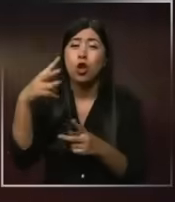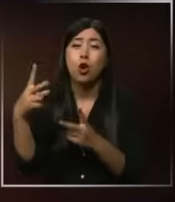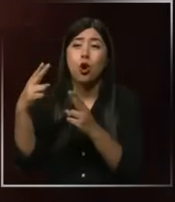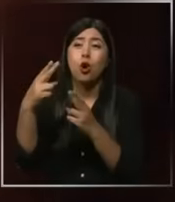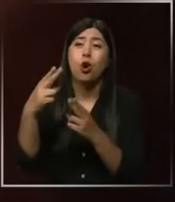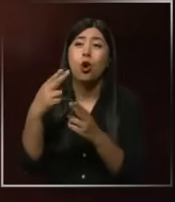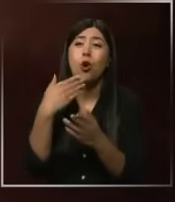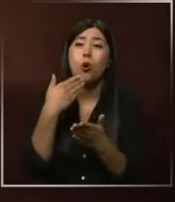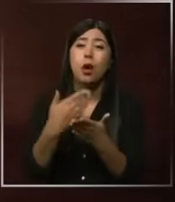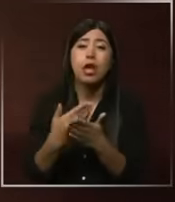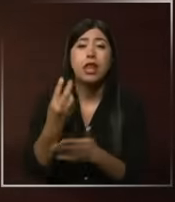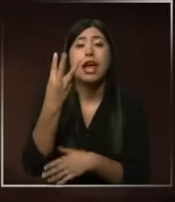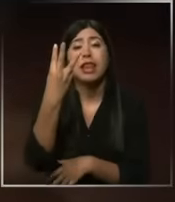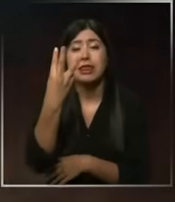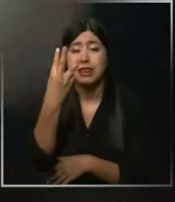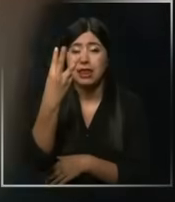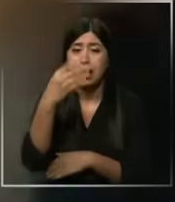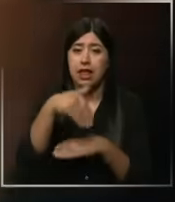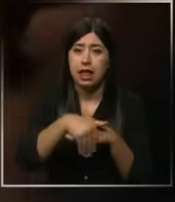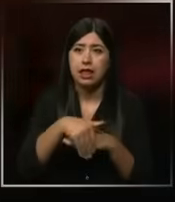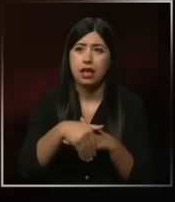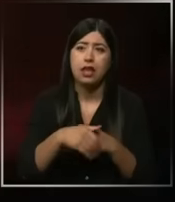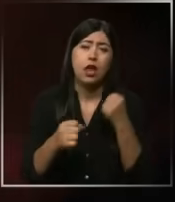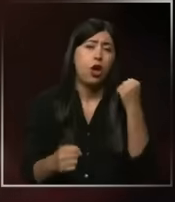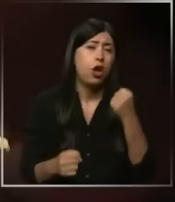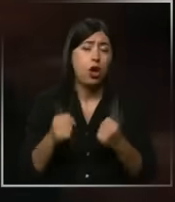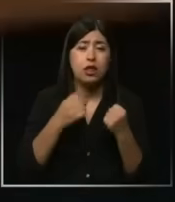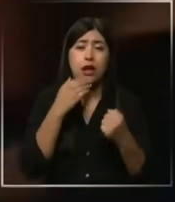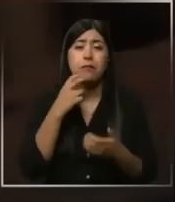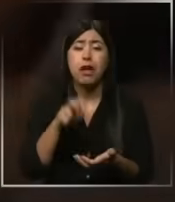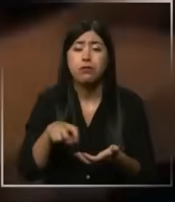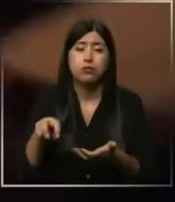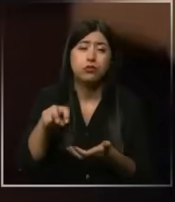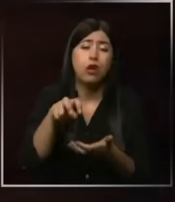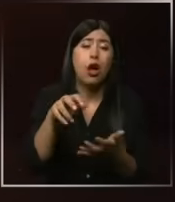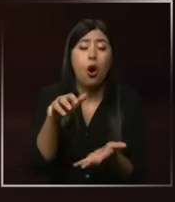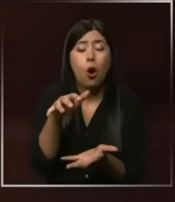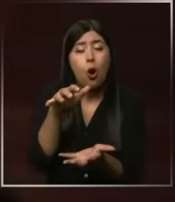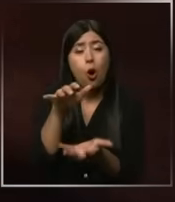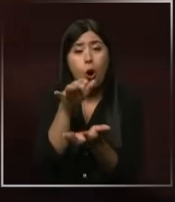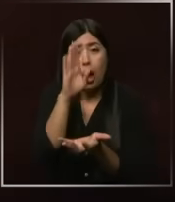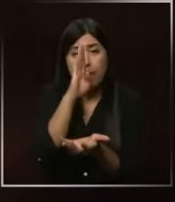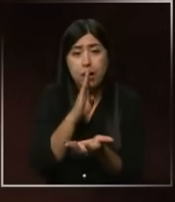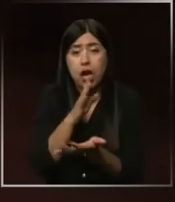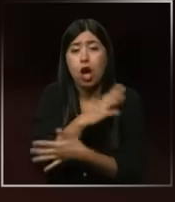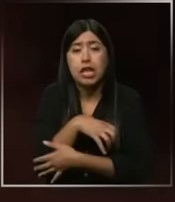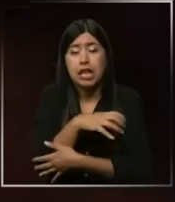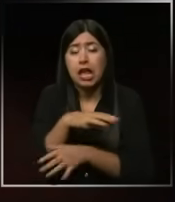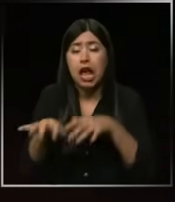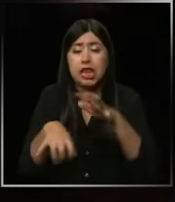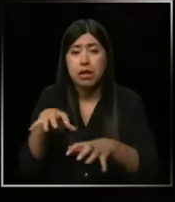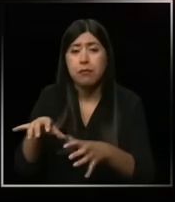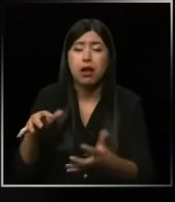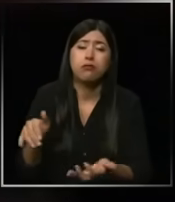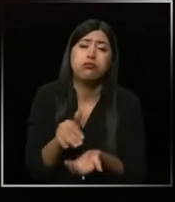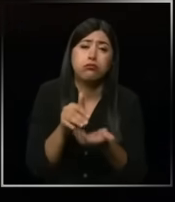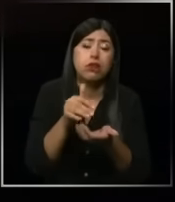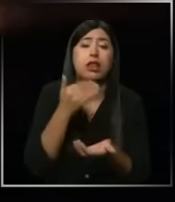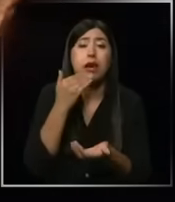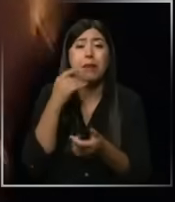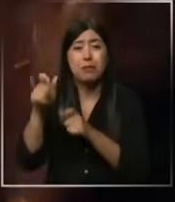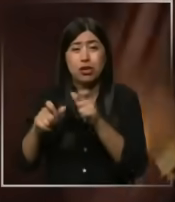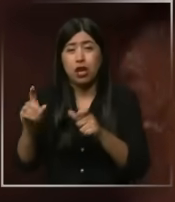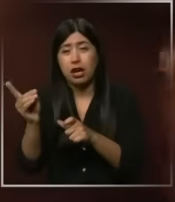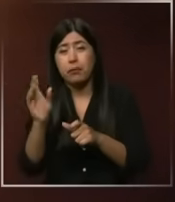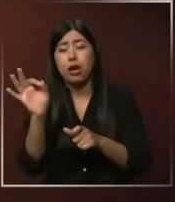tarde. En la oscuridad corrieron con mascotas y personas con movilidad reducida en brazos. Tampoco funcionaban los semáforos.